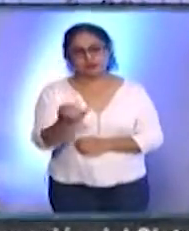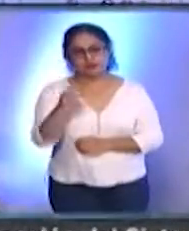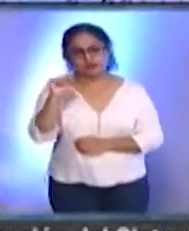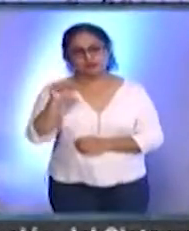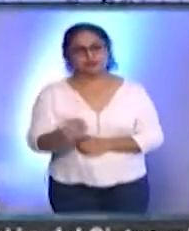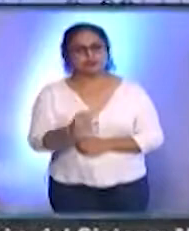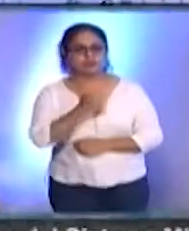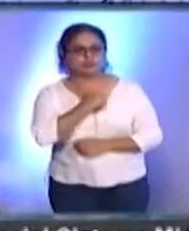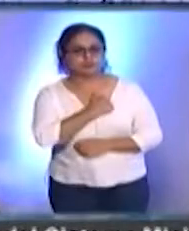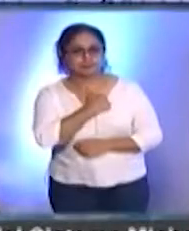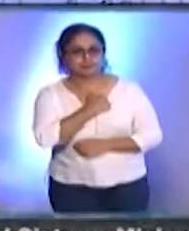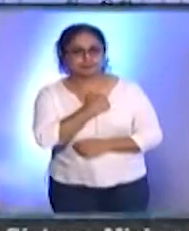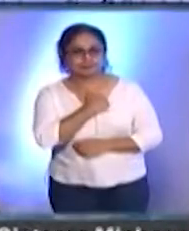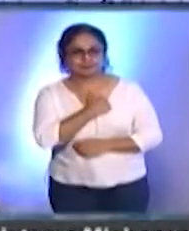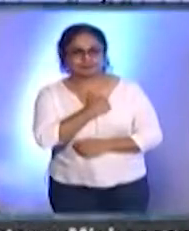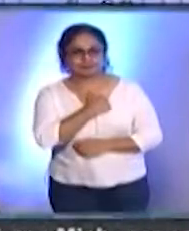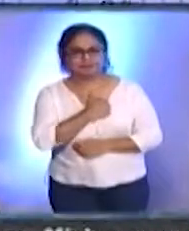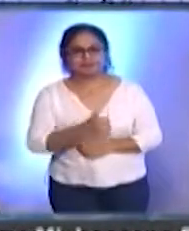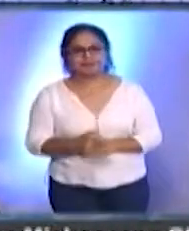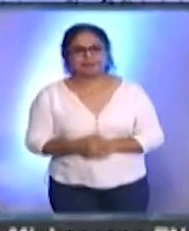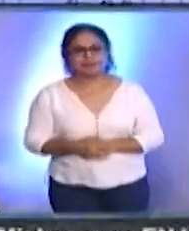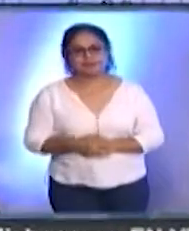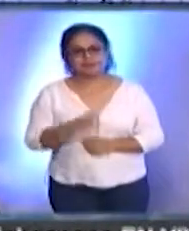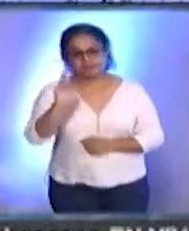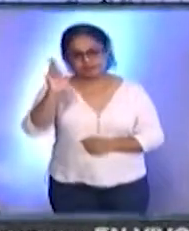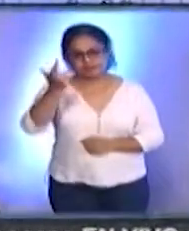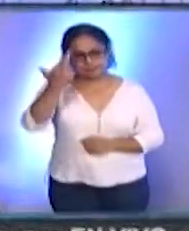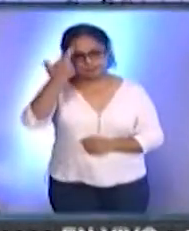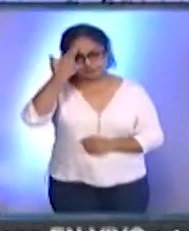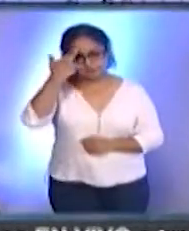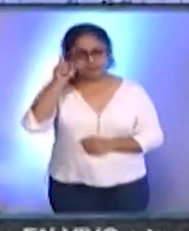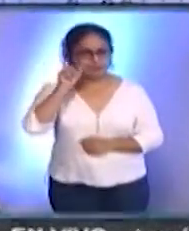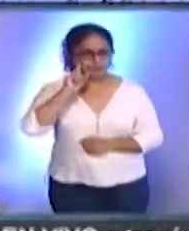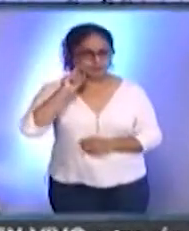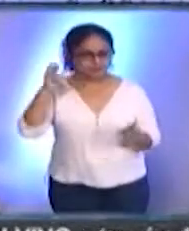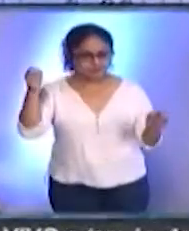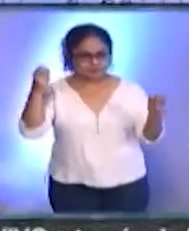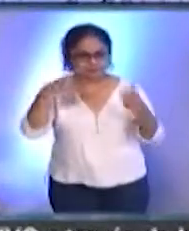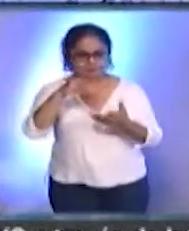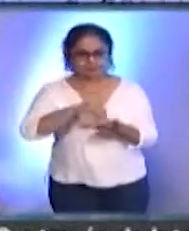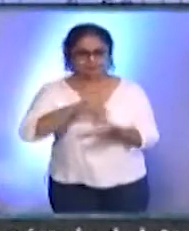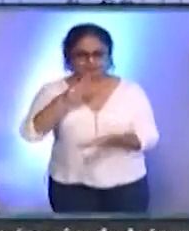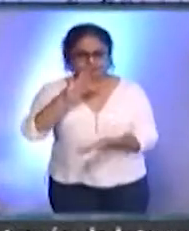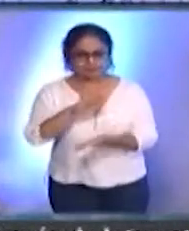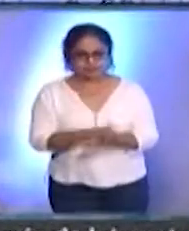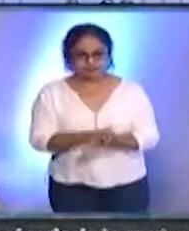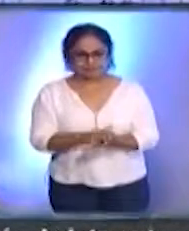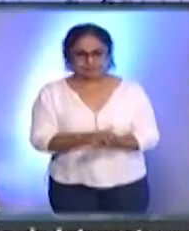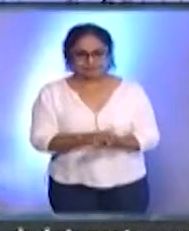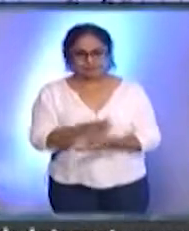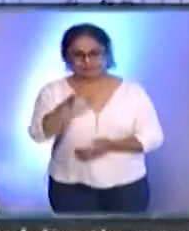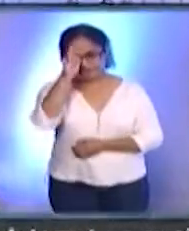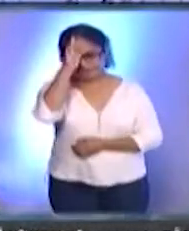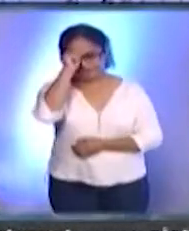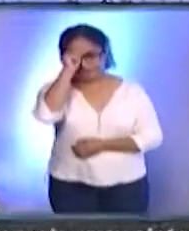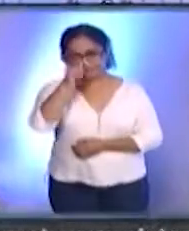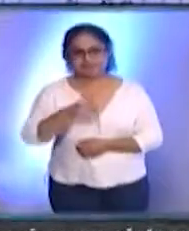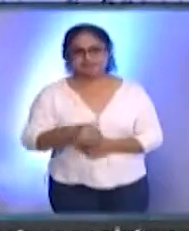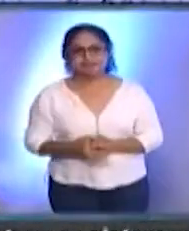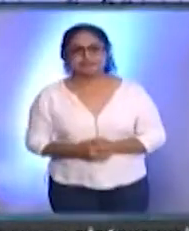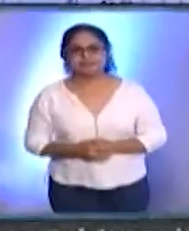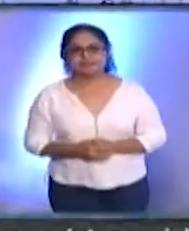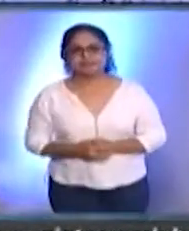los Estados Unidos y al sur de Canadá. Recuerde, el día de mañana tenemos una cita de nueva cuenta a través de este espacio.